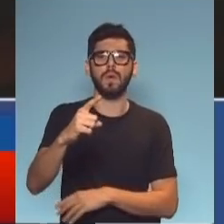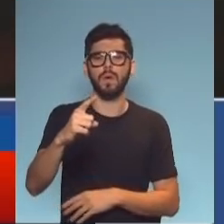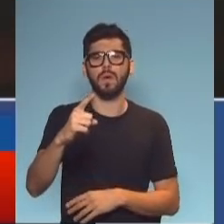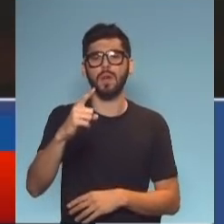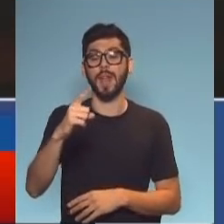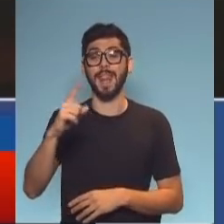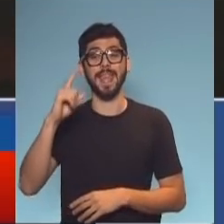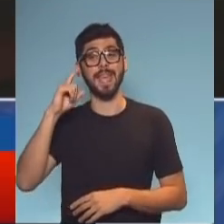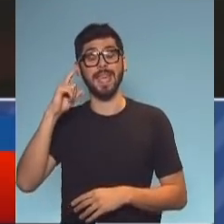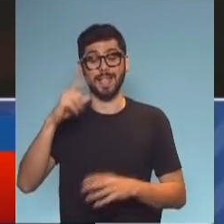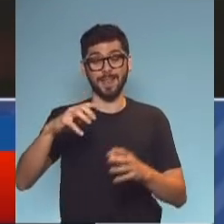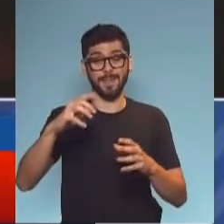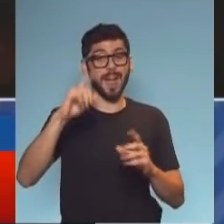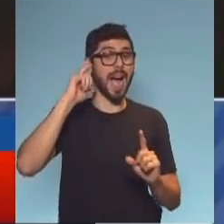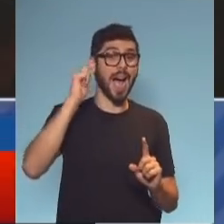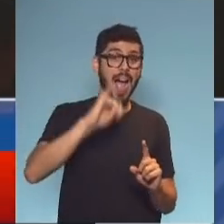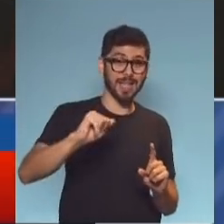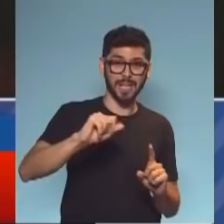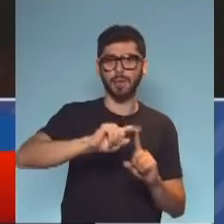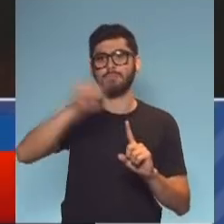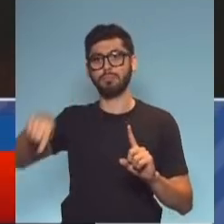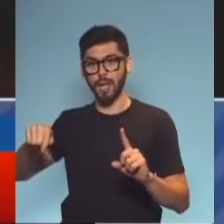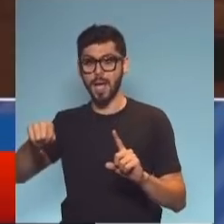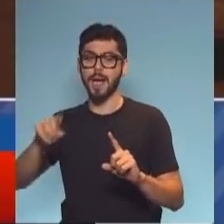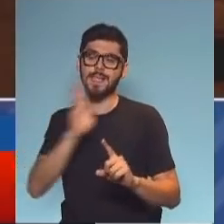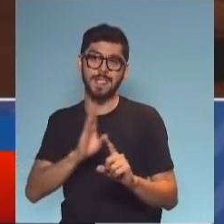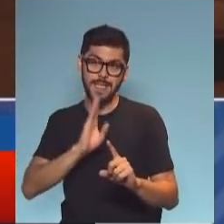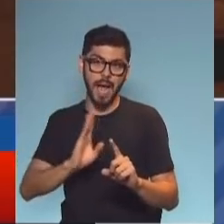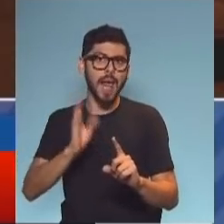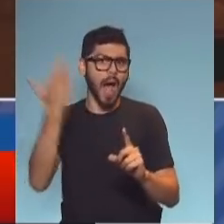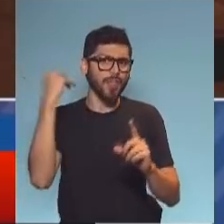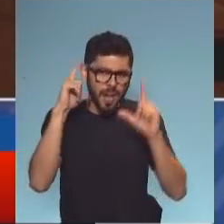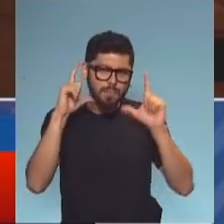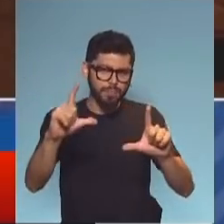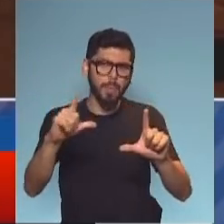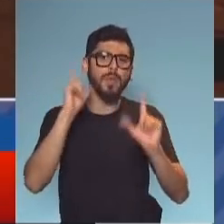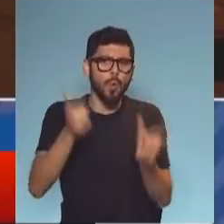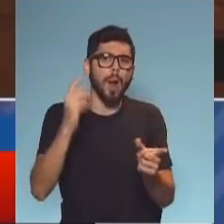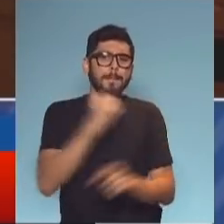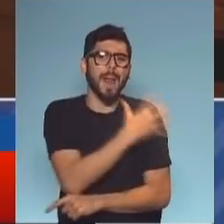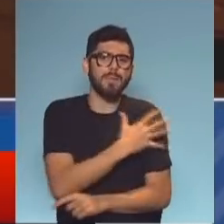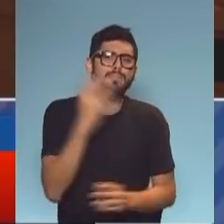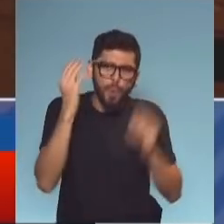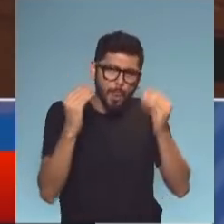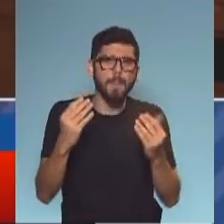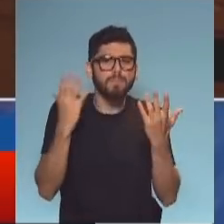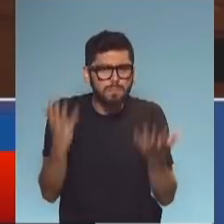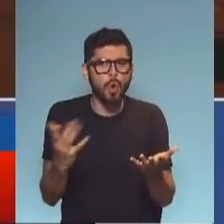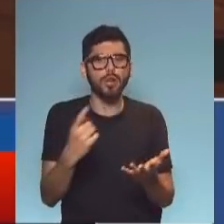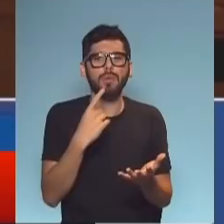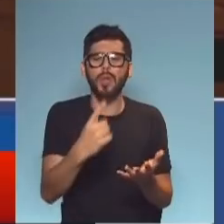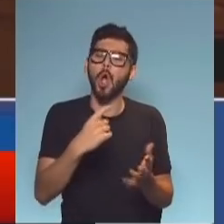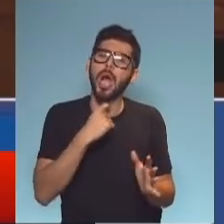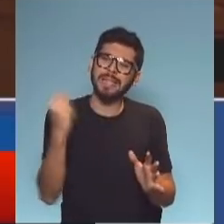desde Gaza a Israel, así que también nos preocupa la situación de Palestina previo a esa situación. Así que por eso le preguntaba, sobre todo quiero